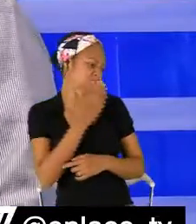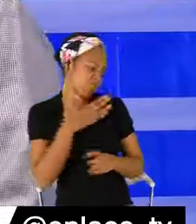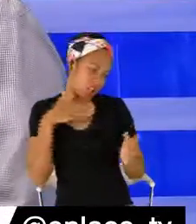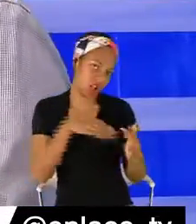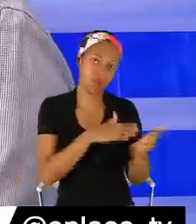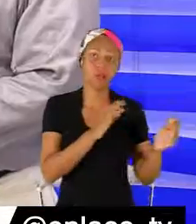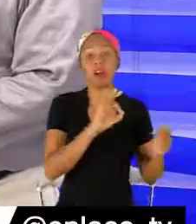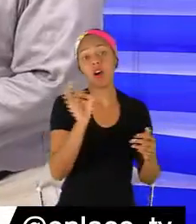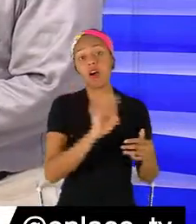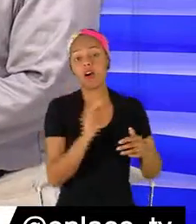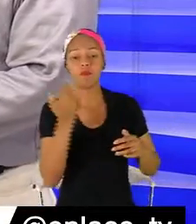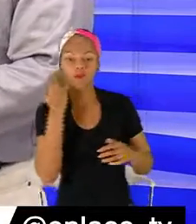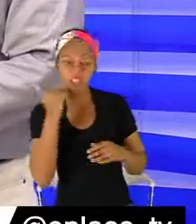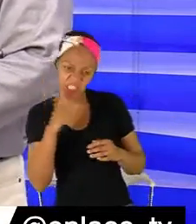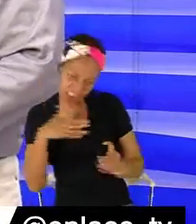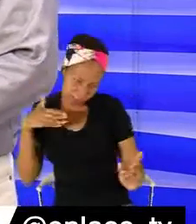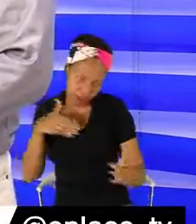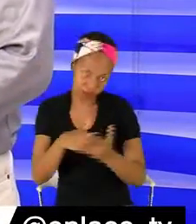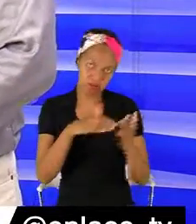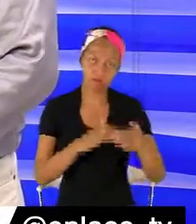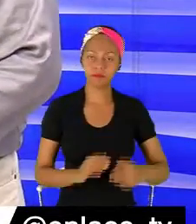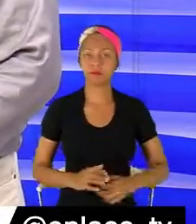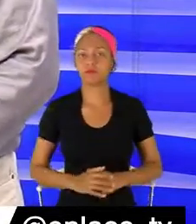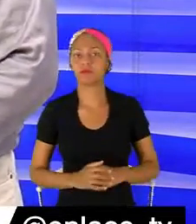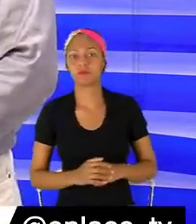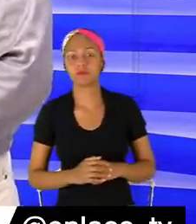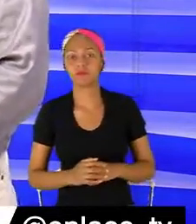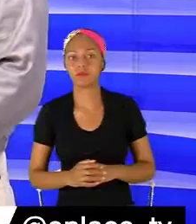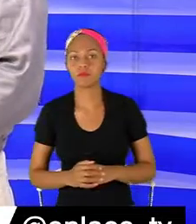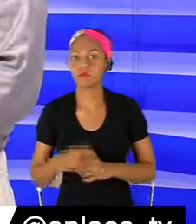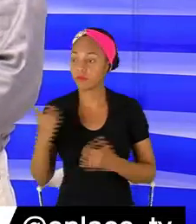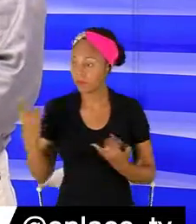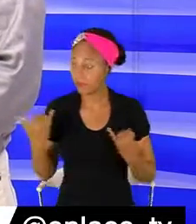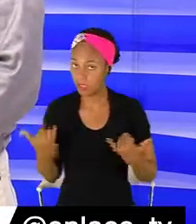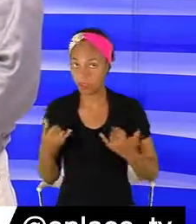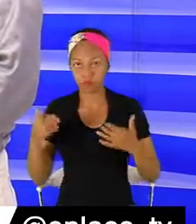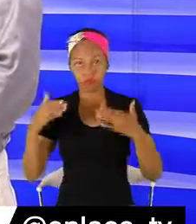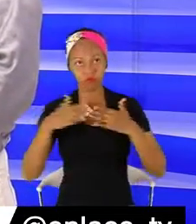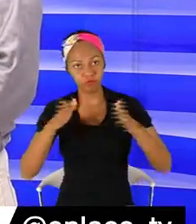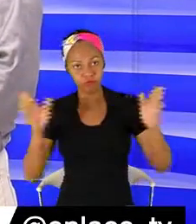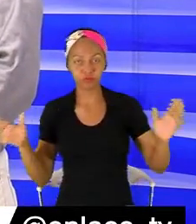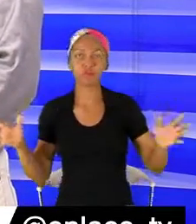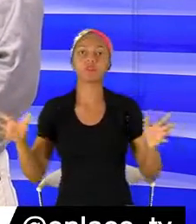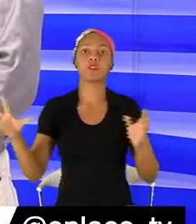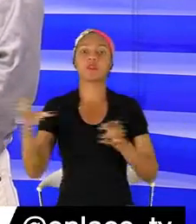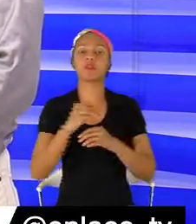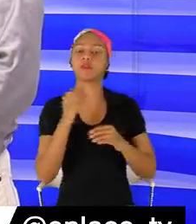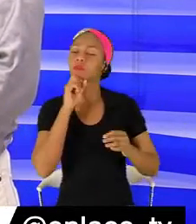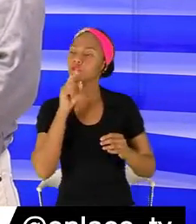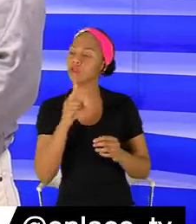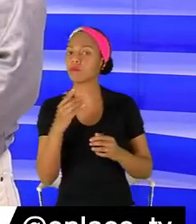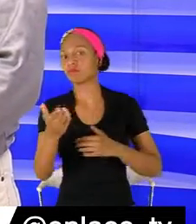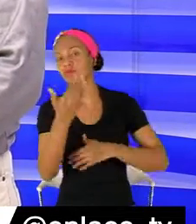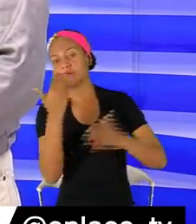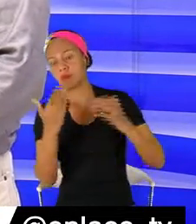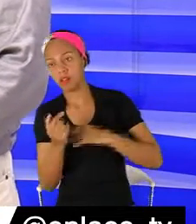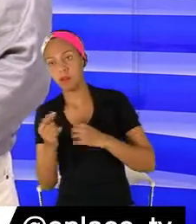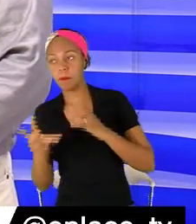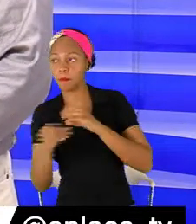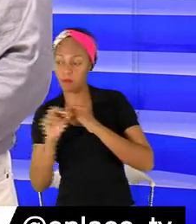mujer. Bueno, Pablo, esto es una alianza público-académica. ¿Qué otras entidades se vincularon a esta